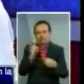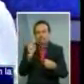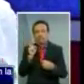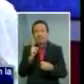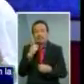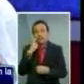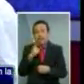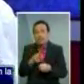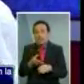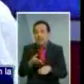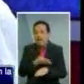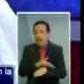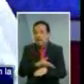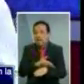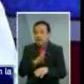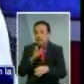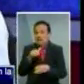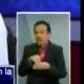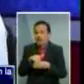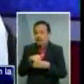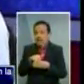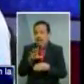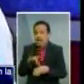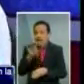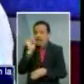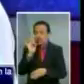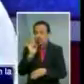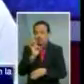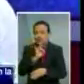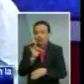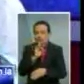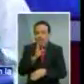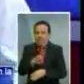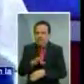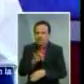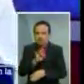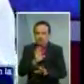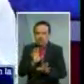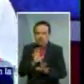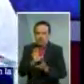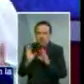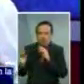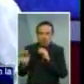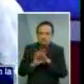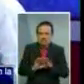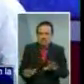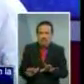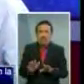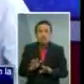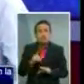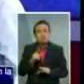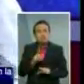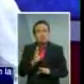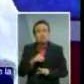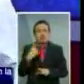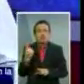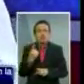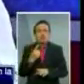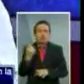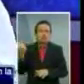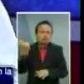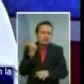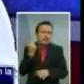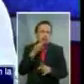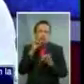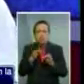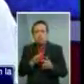Si me hubiese ido antes de la elección, momento que no estaba la decisión, por cierto, ni siquiera las conversaciones, pero si hubiera tomado la decisión ahí, hubiese dicho que una traición, que justo antes de